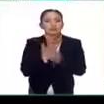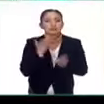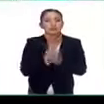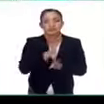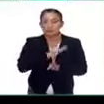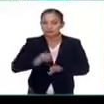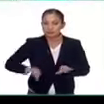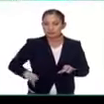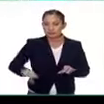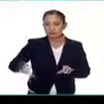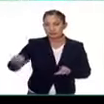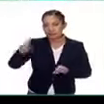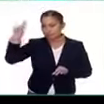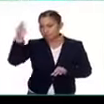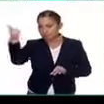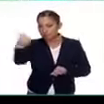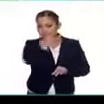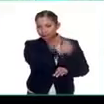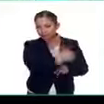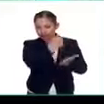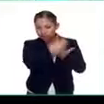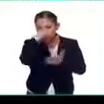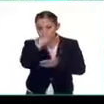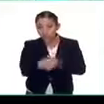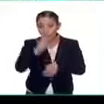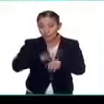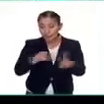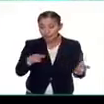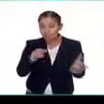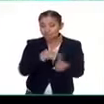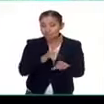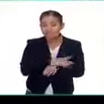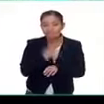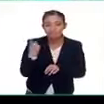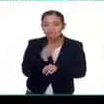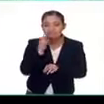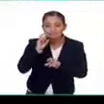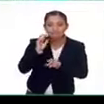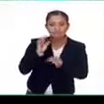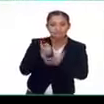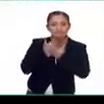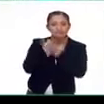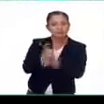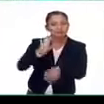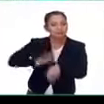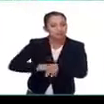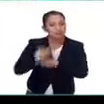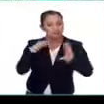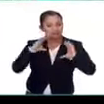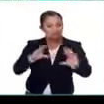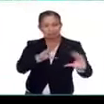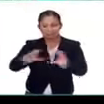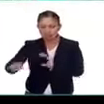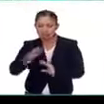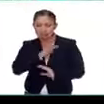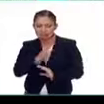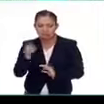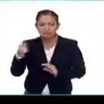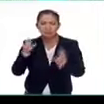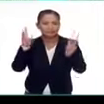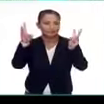hay un interés de las universidades en Ciudad de México, particularmente por brindar una mayor formación, capacitación